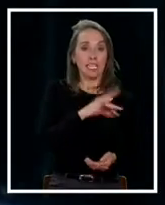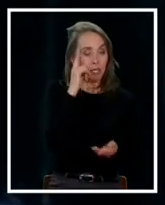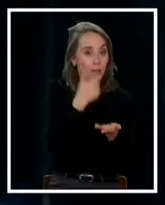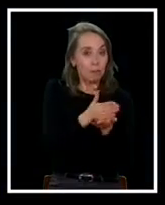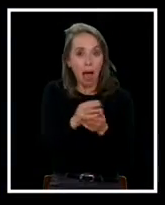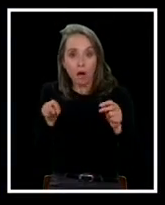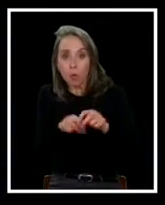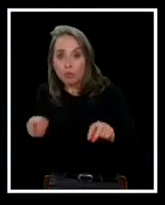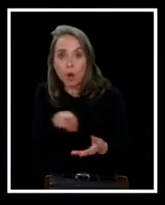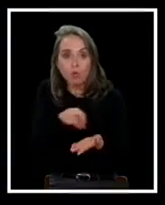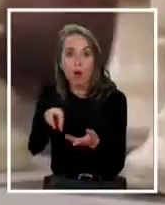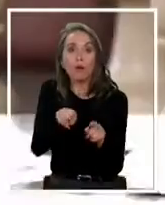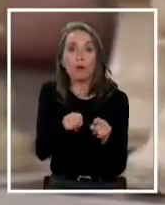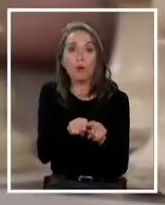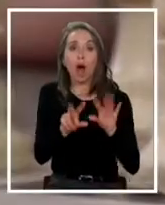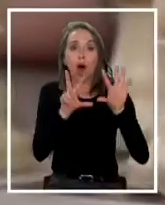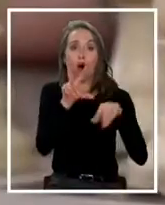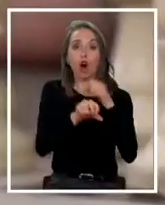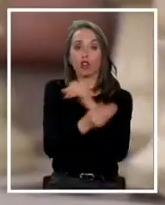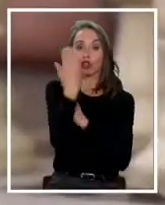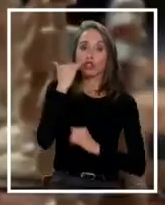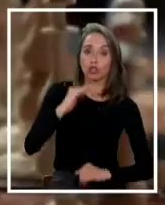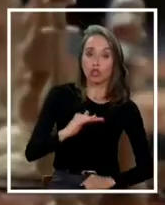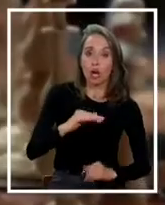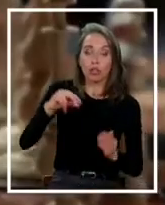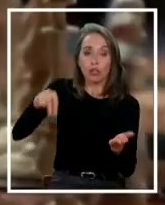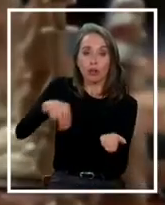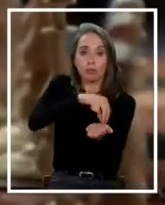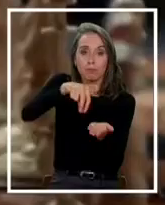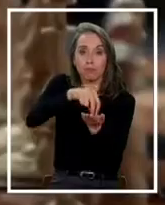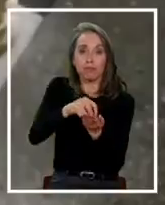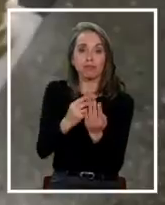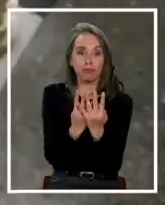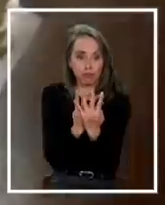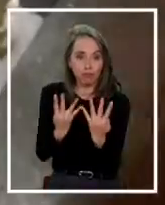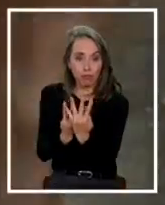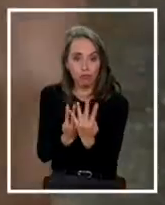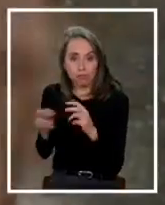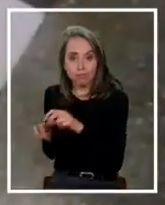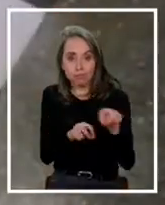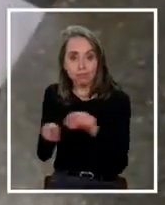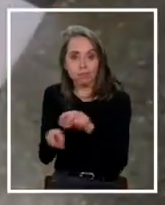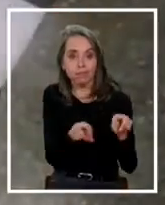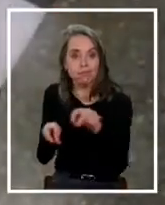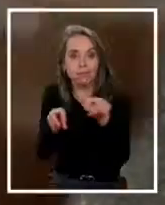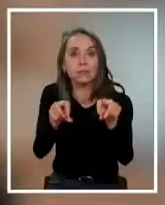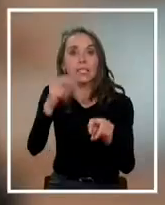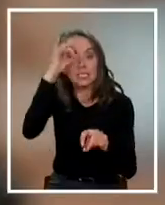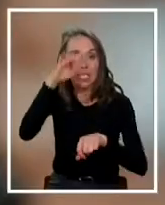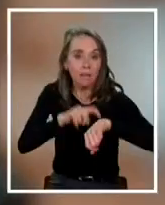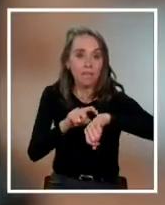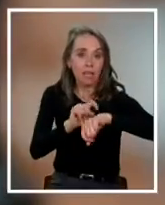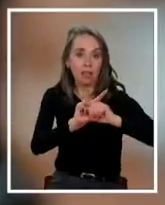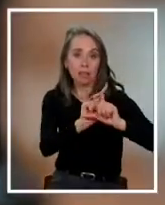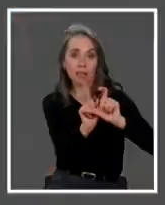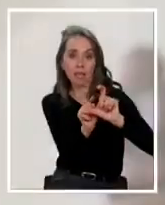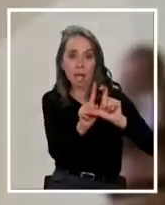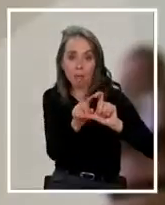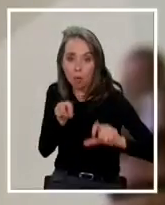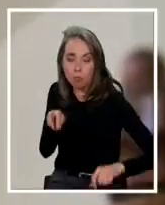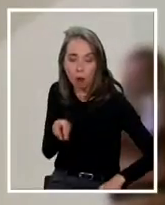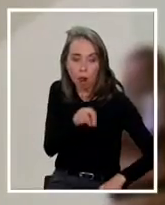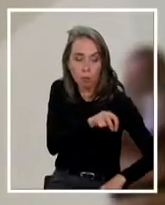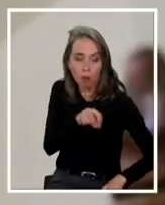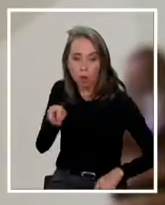técnica y estrategia. Desde los 8 años que mueve torres, peones y alfiles, ha aprendido a manejar el tiempo y los